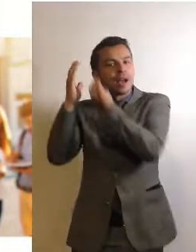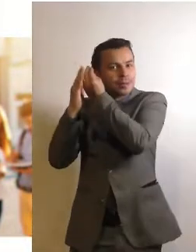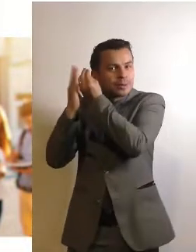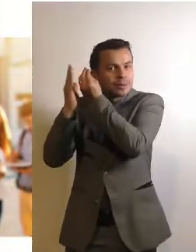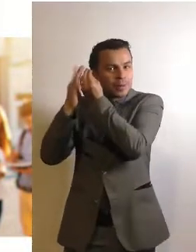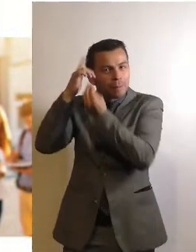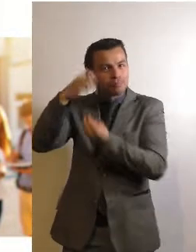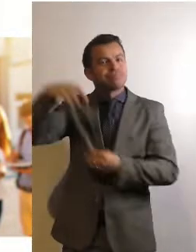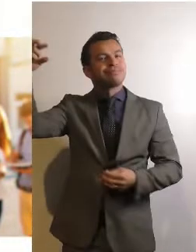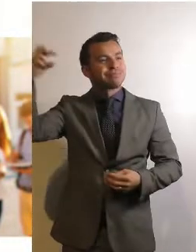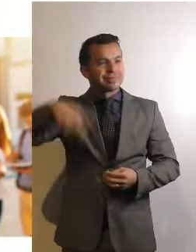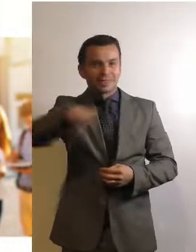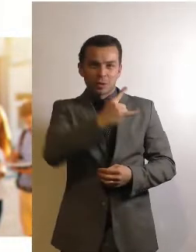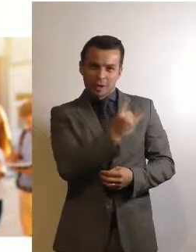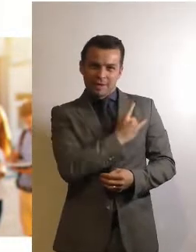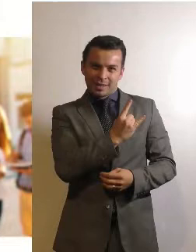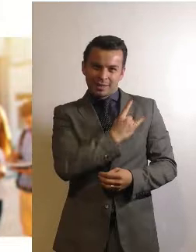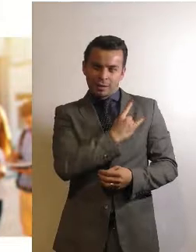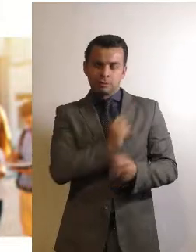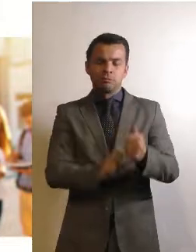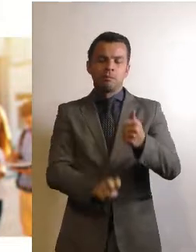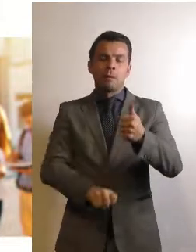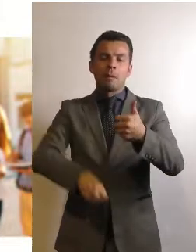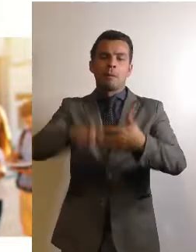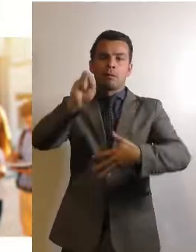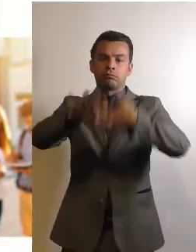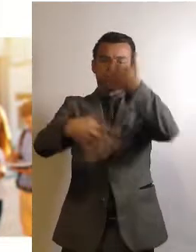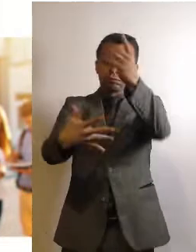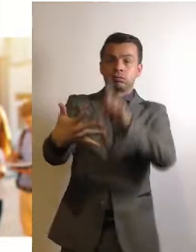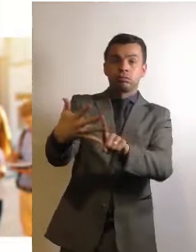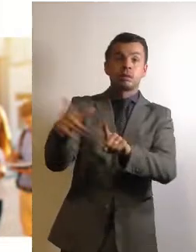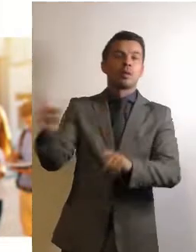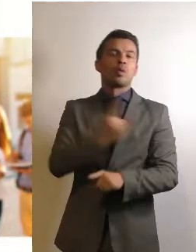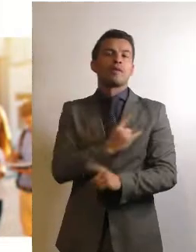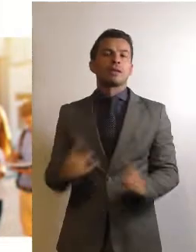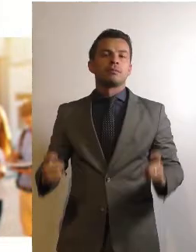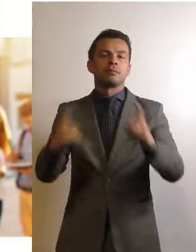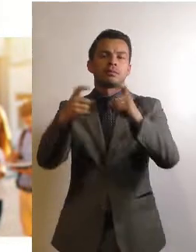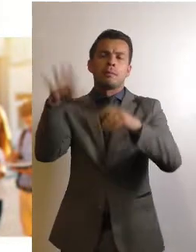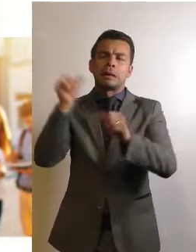hacemos parte de las 10 universidades más sostenibles de Colombia. Siguiente.